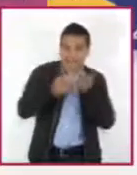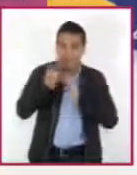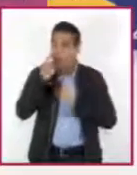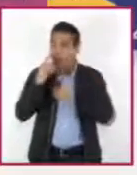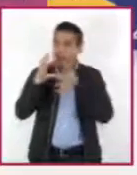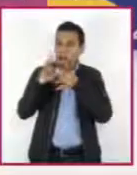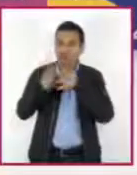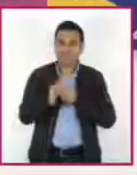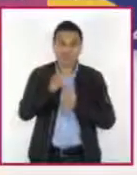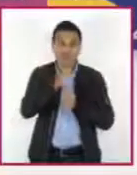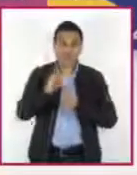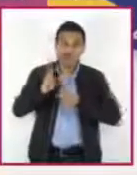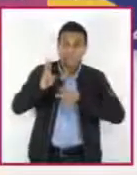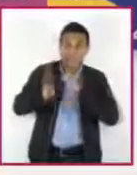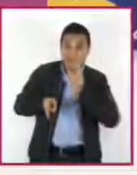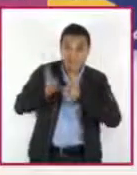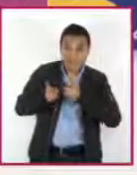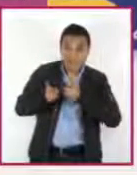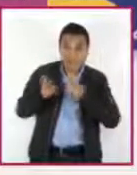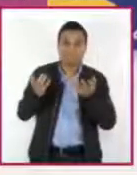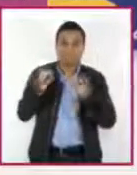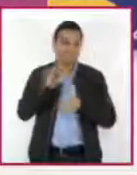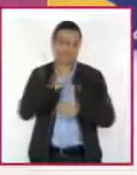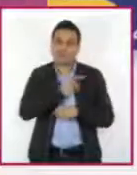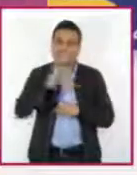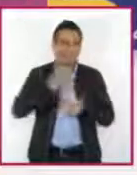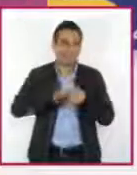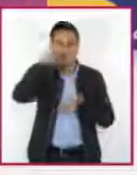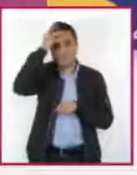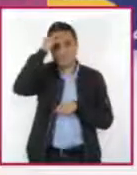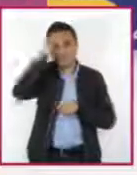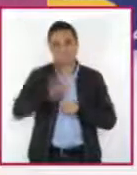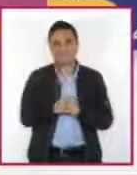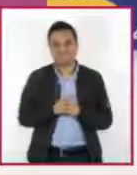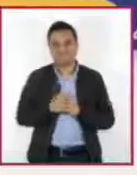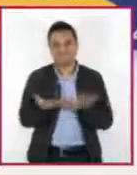dialogar y reflexionar juntos, aprendemos más y mejor. Hasta luego.